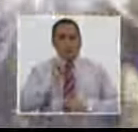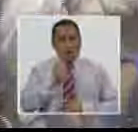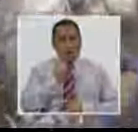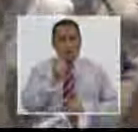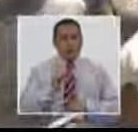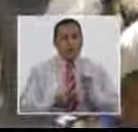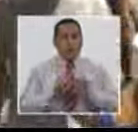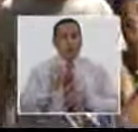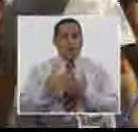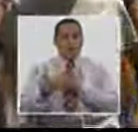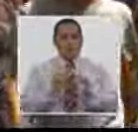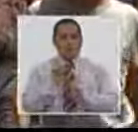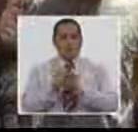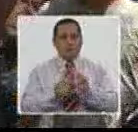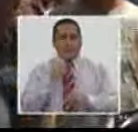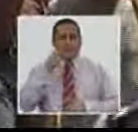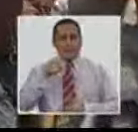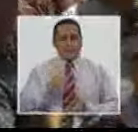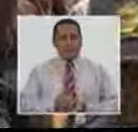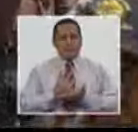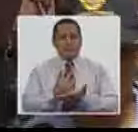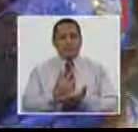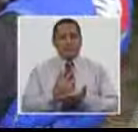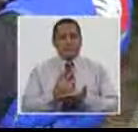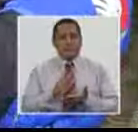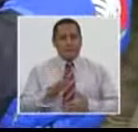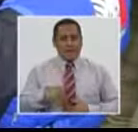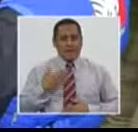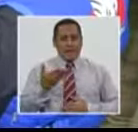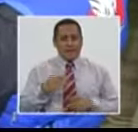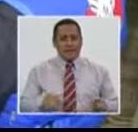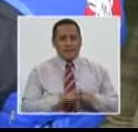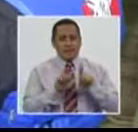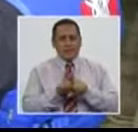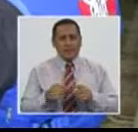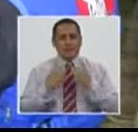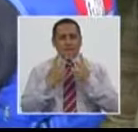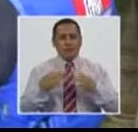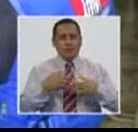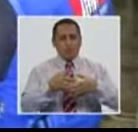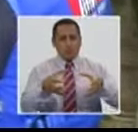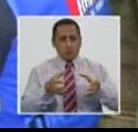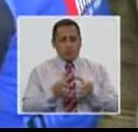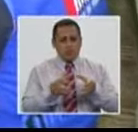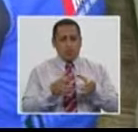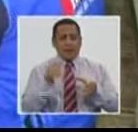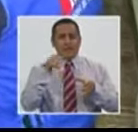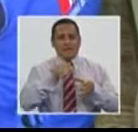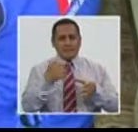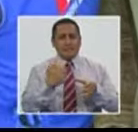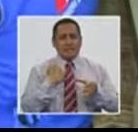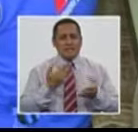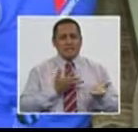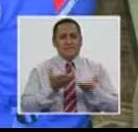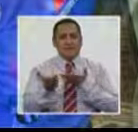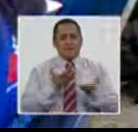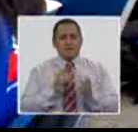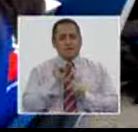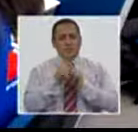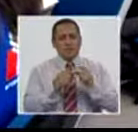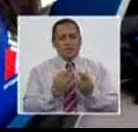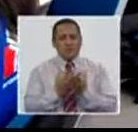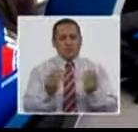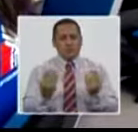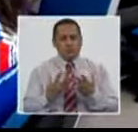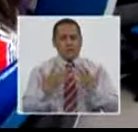diario de cualquier ciudadano existe de hecho una institución que reúne en su servicio